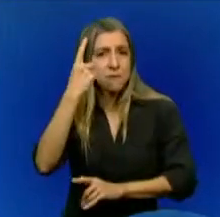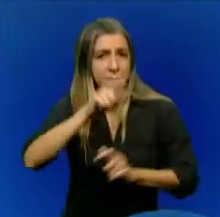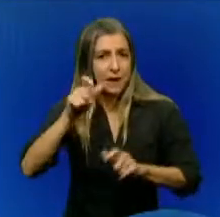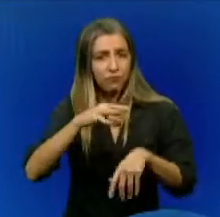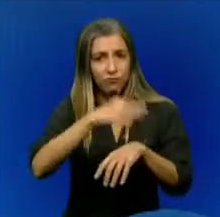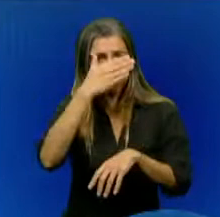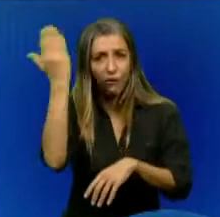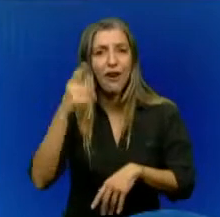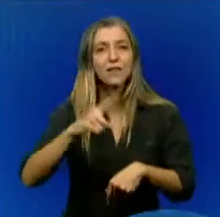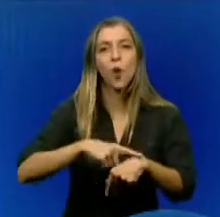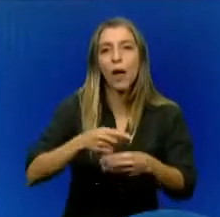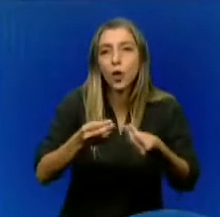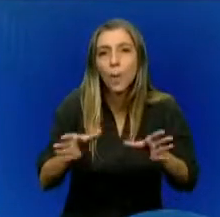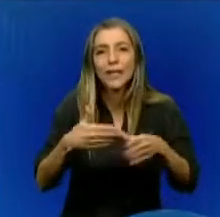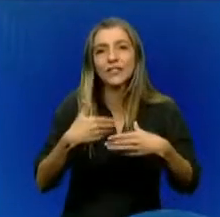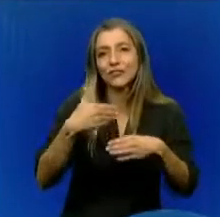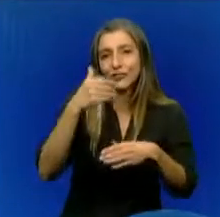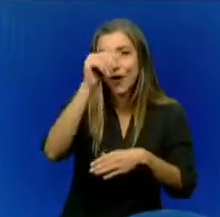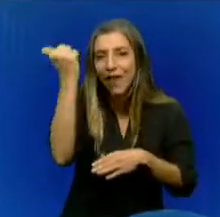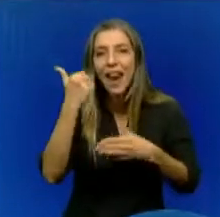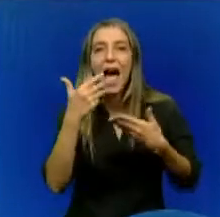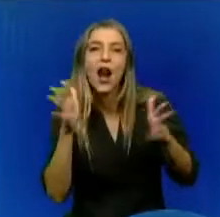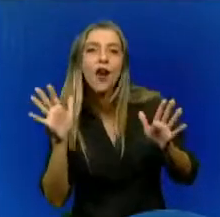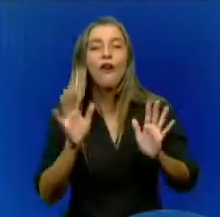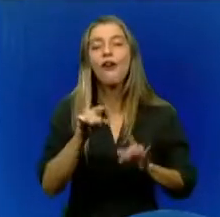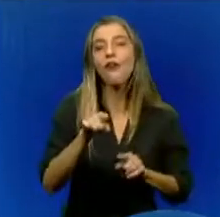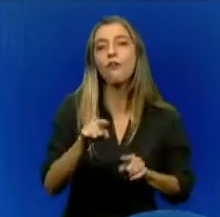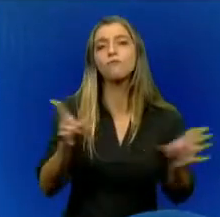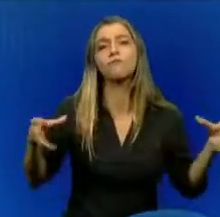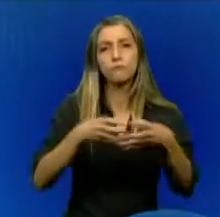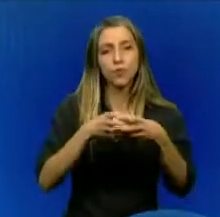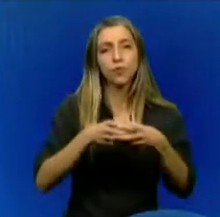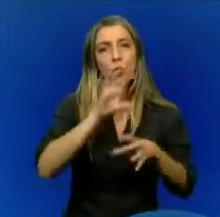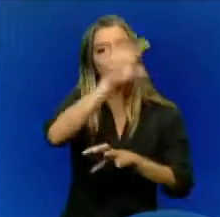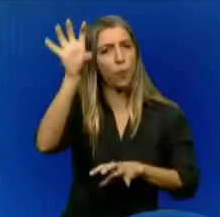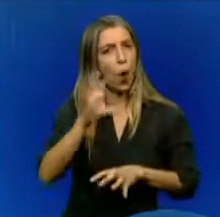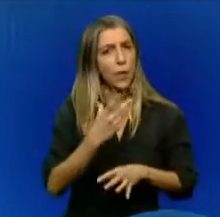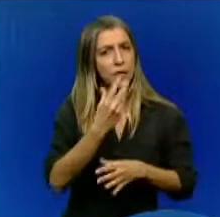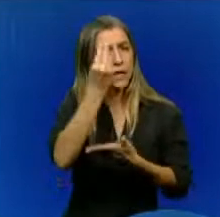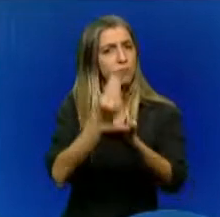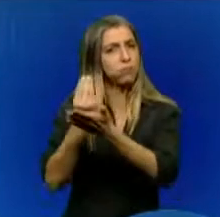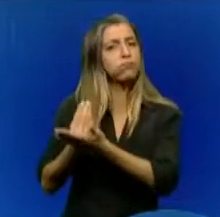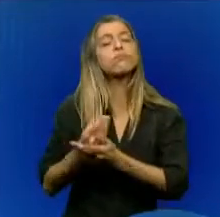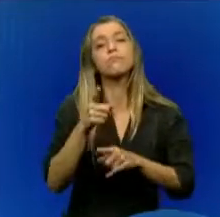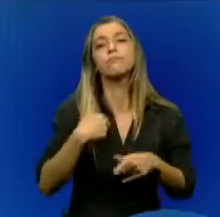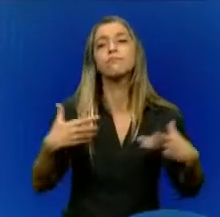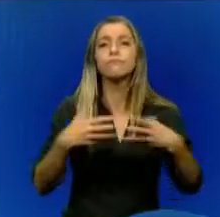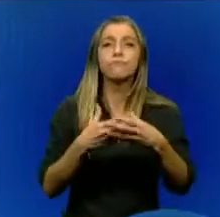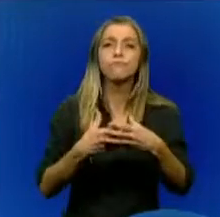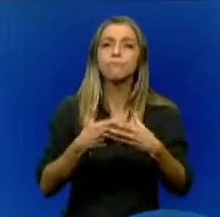pandemia, un grupo de gobernadores se reunió con el presidente y le propusieron que para el